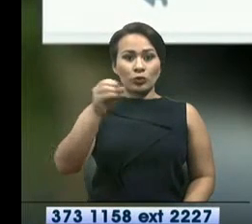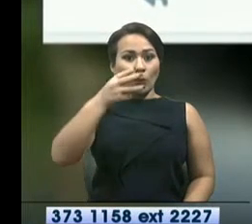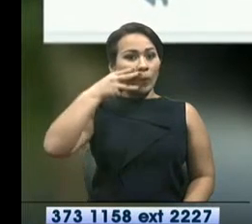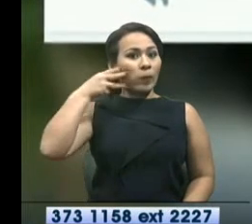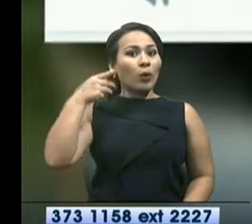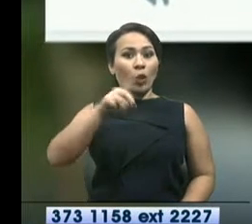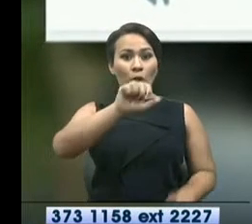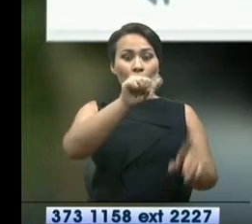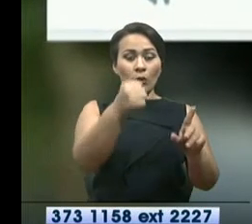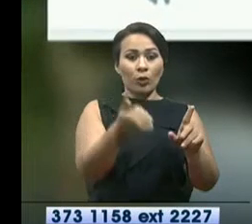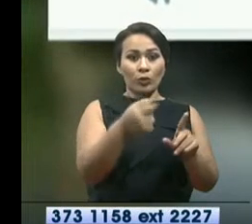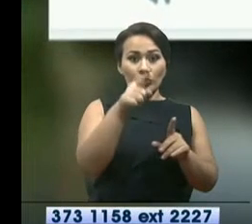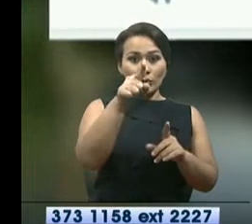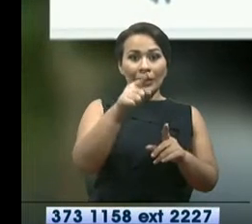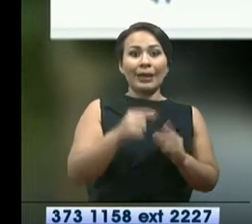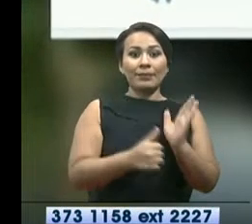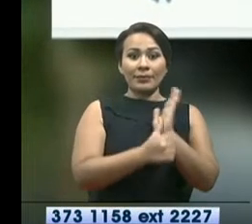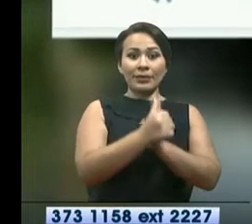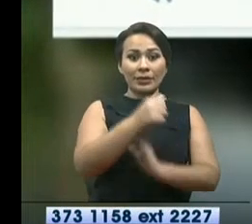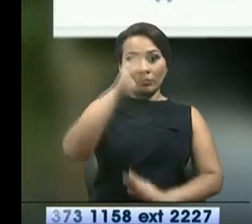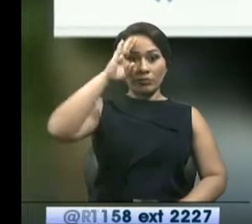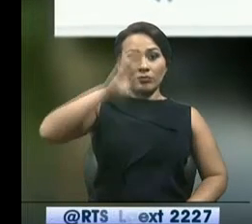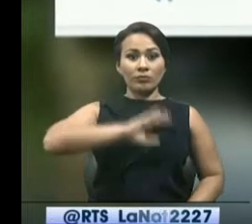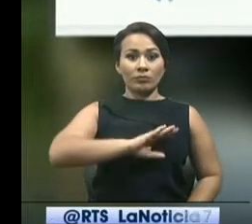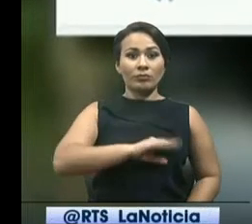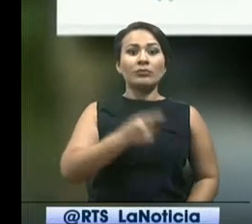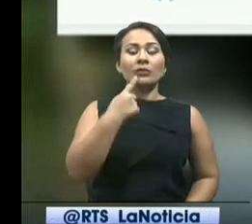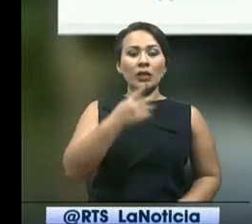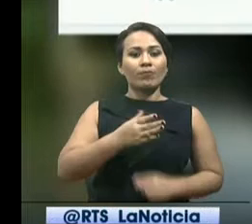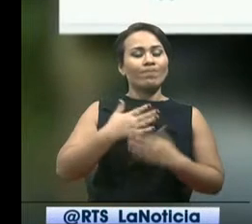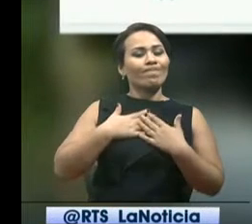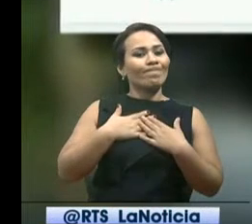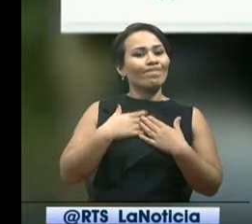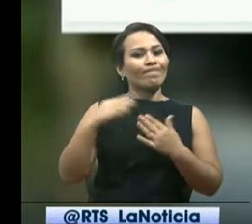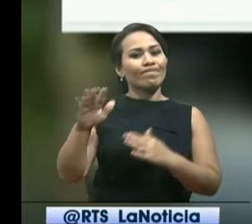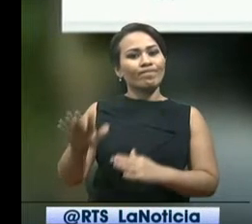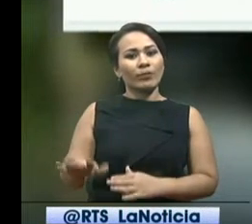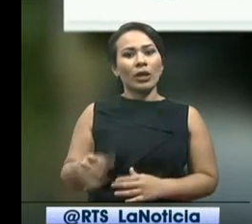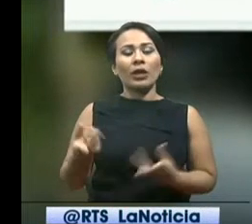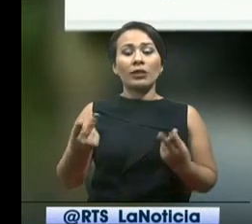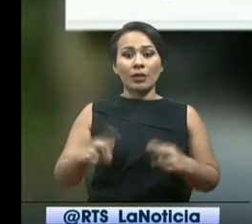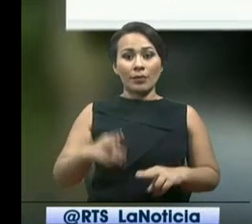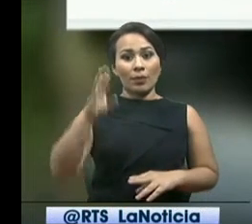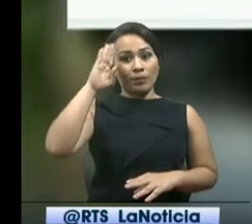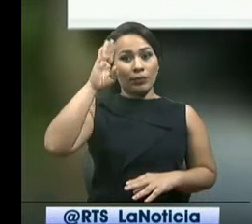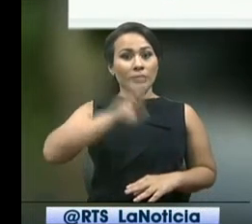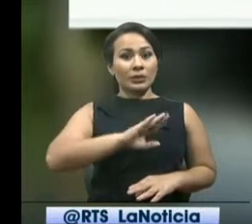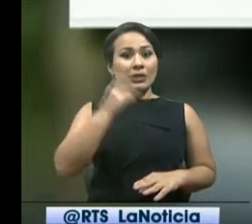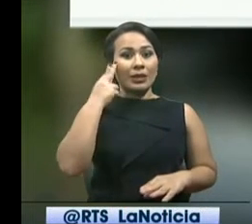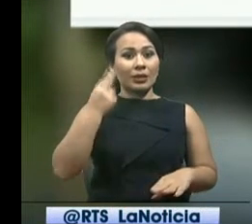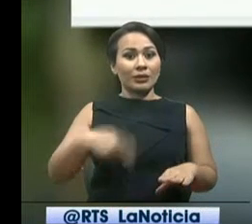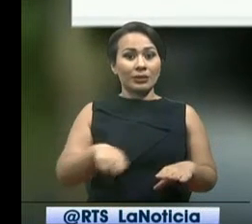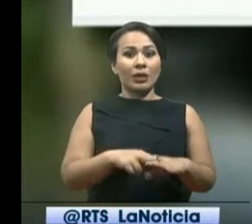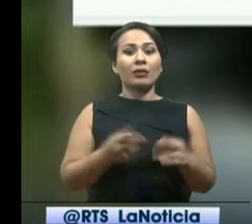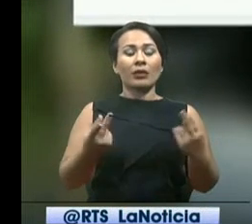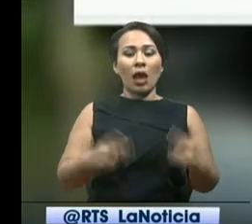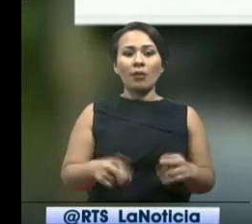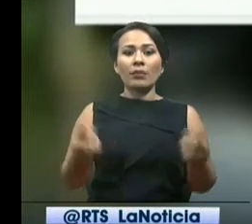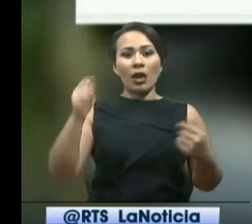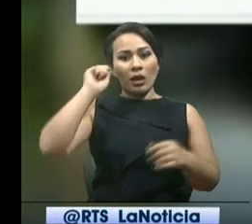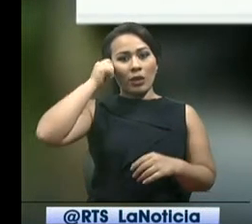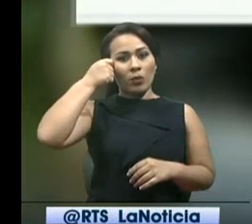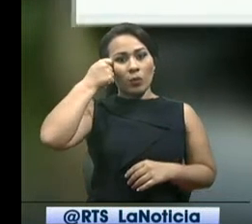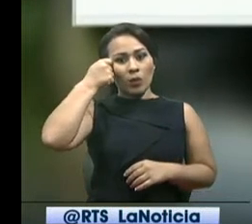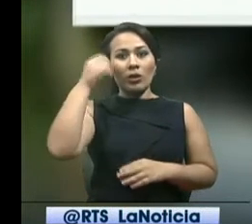César. Conmovidos por la pérdida de valientes soldados, Policía Nacional izará su pabellón a media asta en memoria